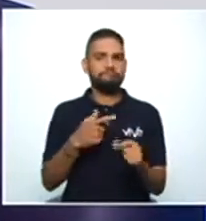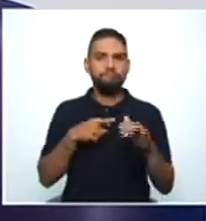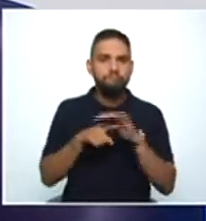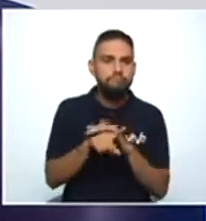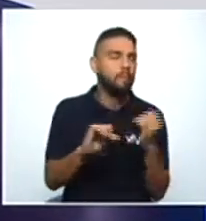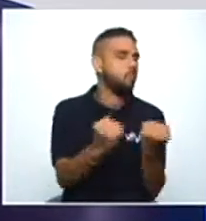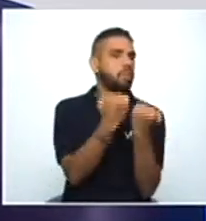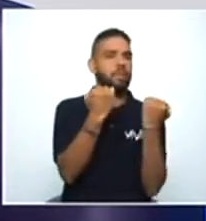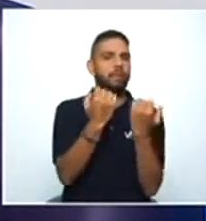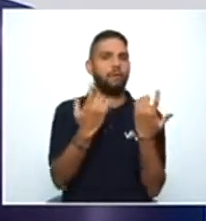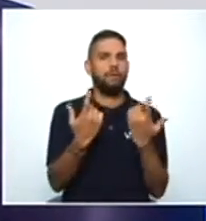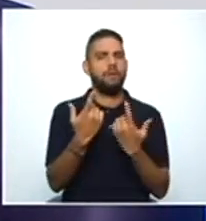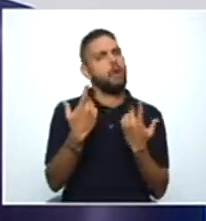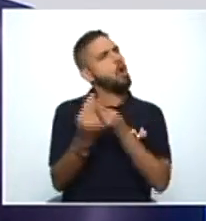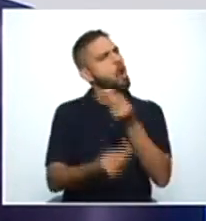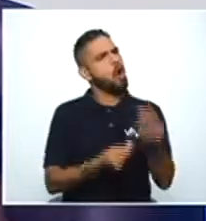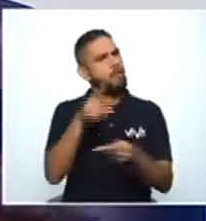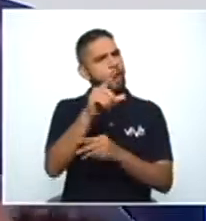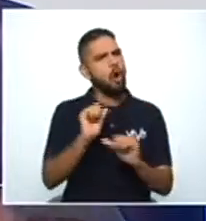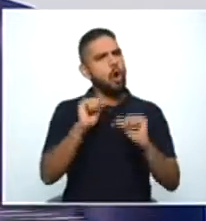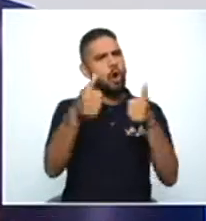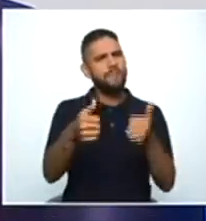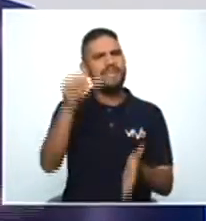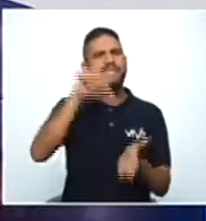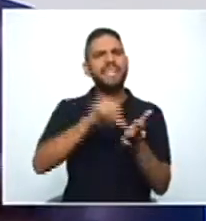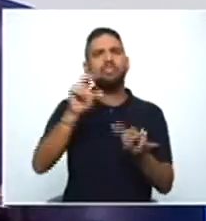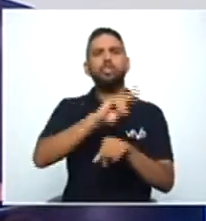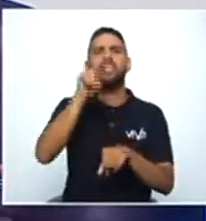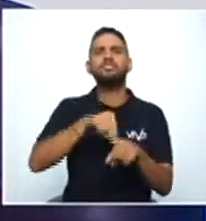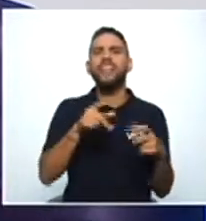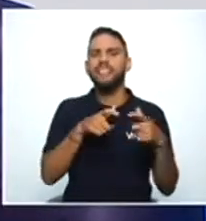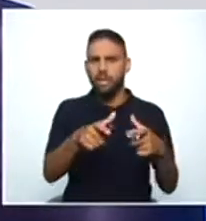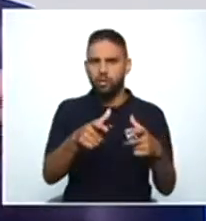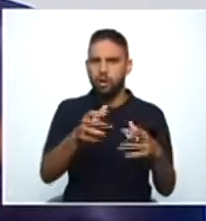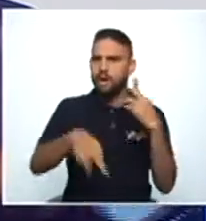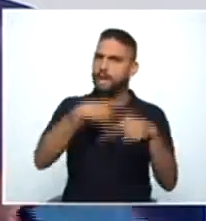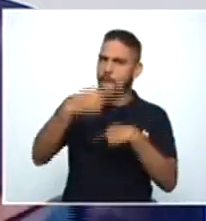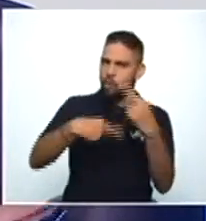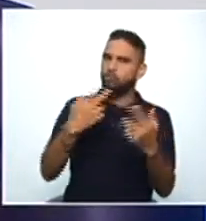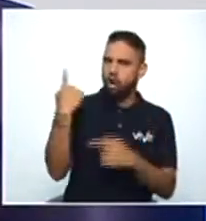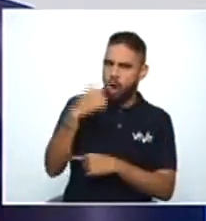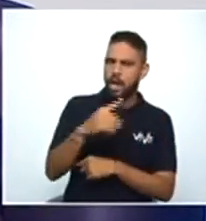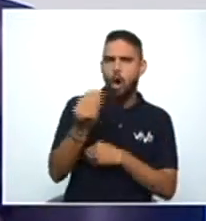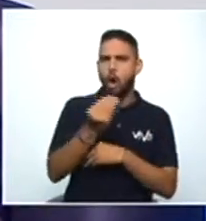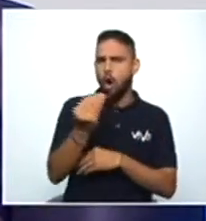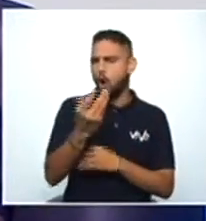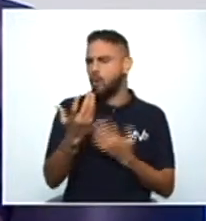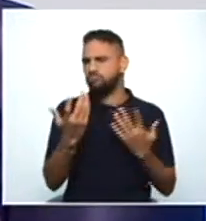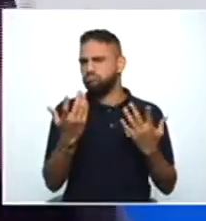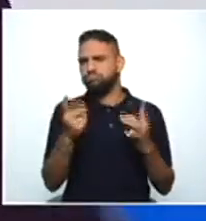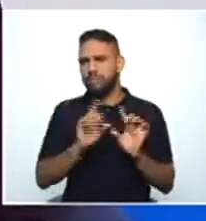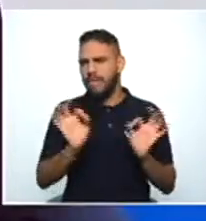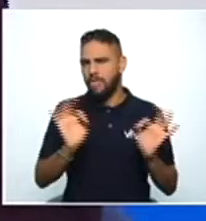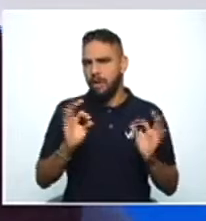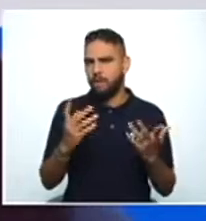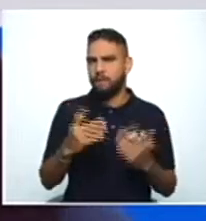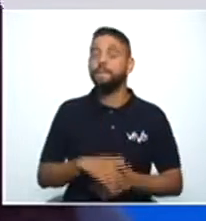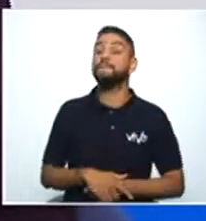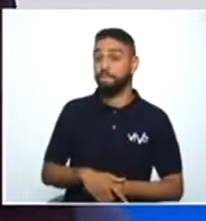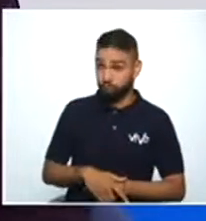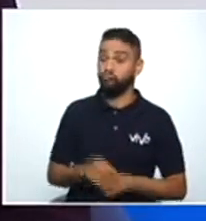como una piedra de tranca como nace el sentí algo que nace en revolución más algo que ya existía previamente sin duda el